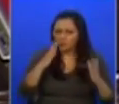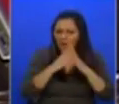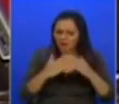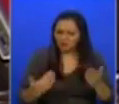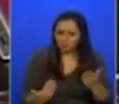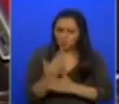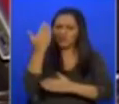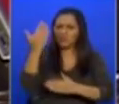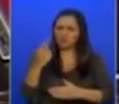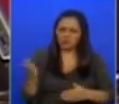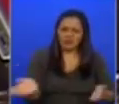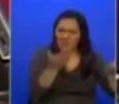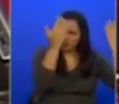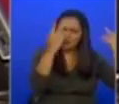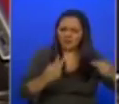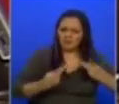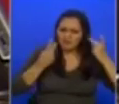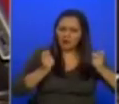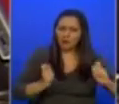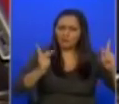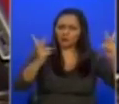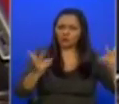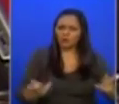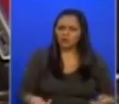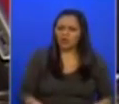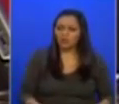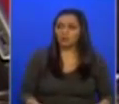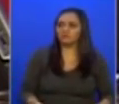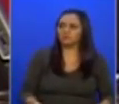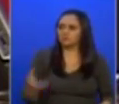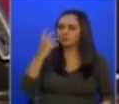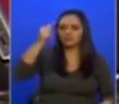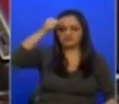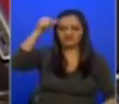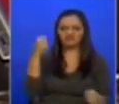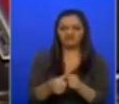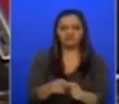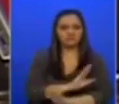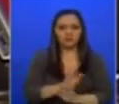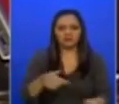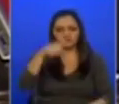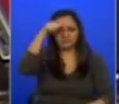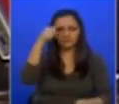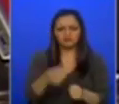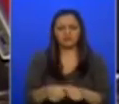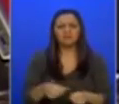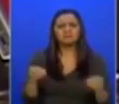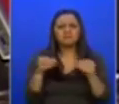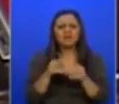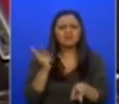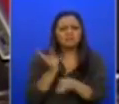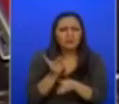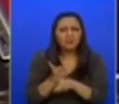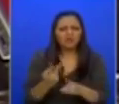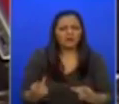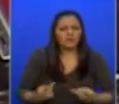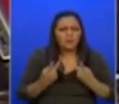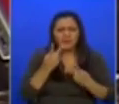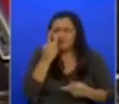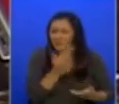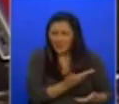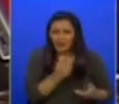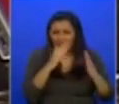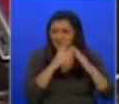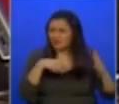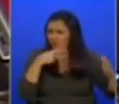tiene sentido de pertenencia, cariño, pero tiene que vencer la racionalidad. Más aún cuando está en juego la vida, las familias, la seguridad de